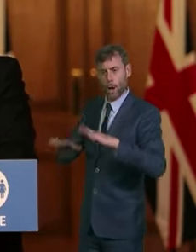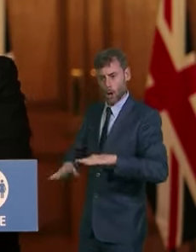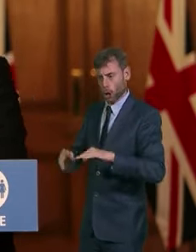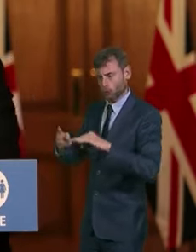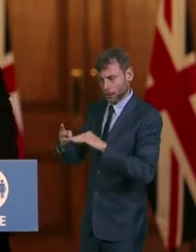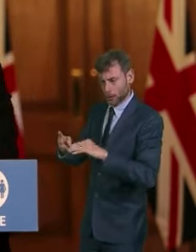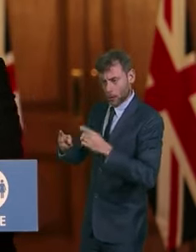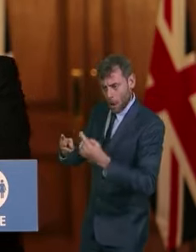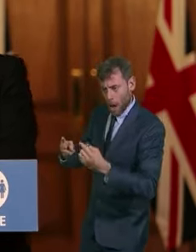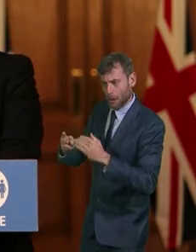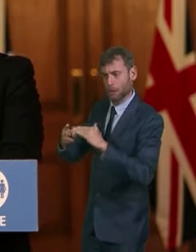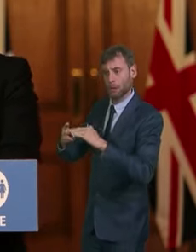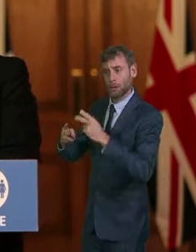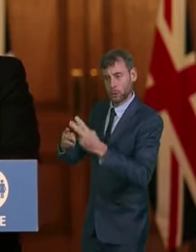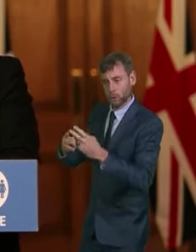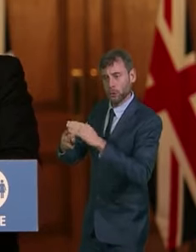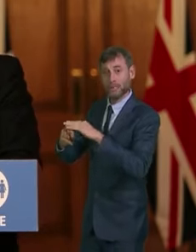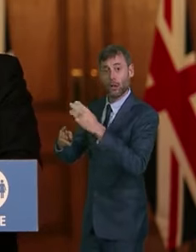contra el virus.